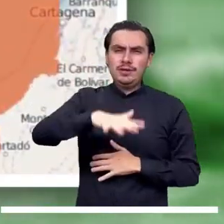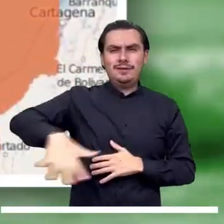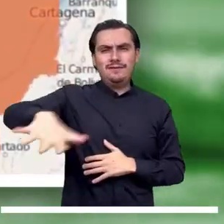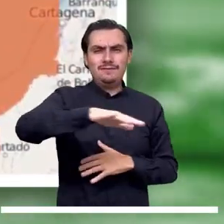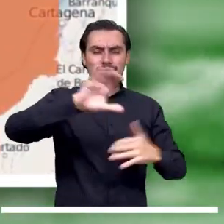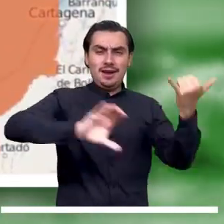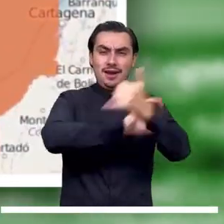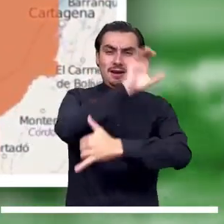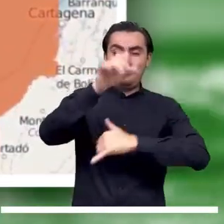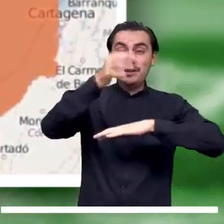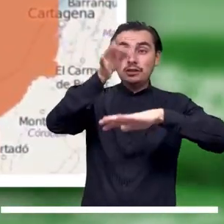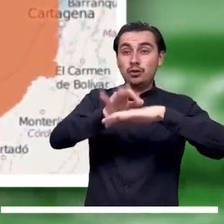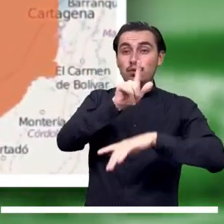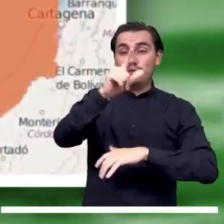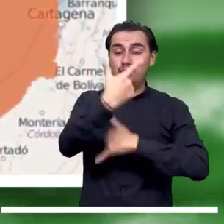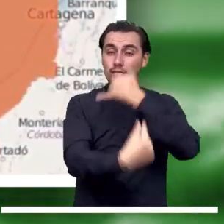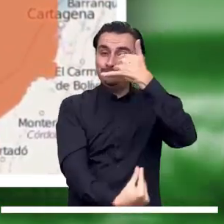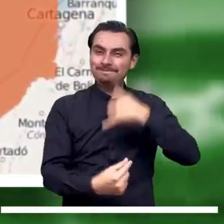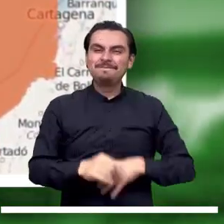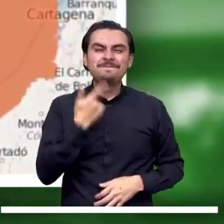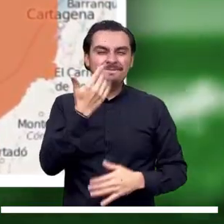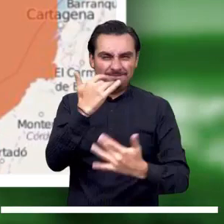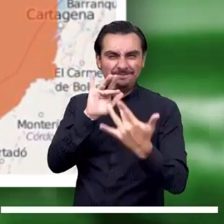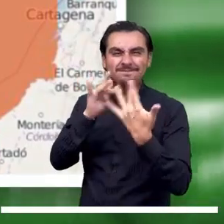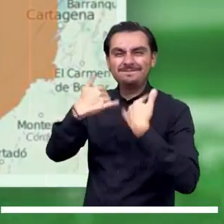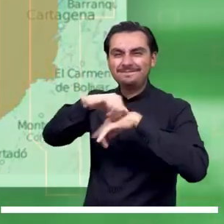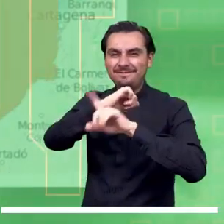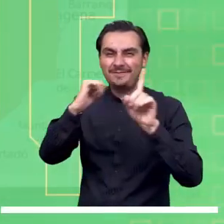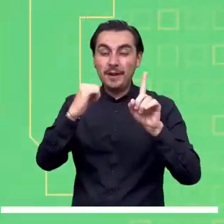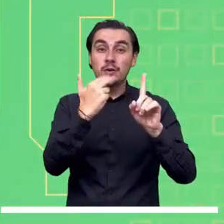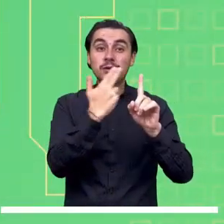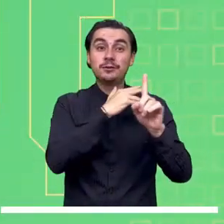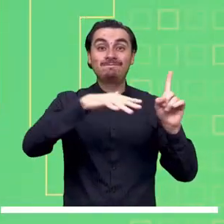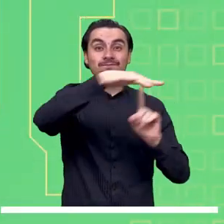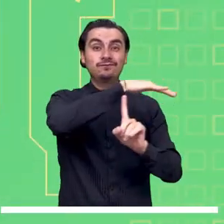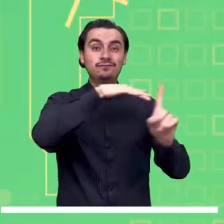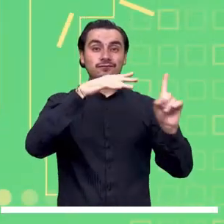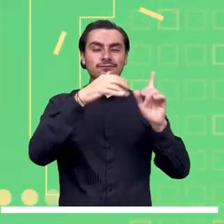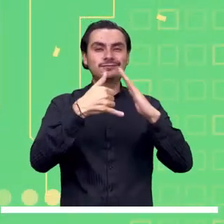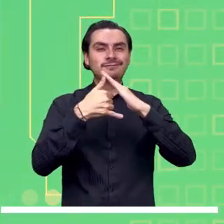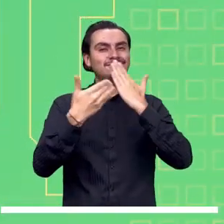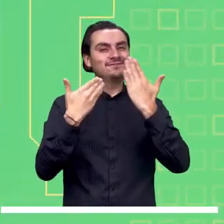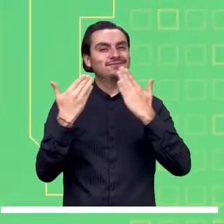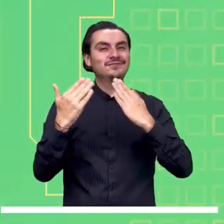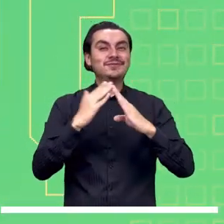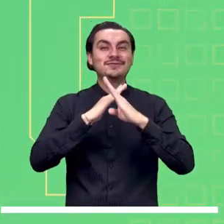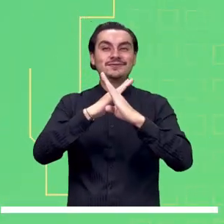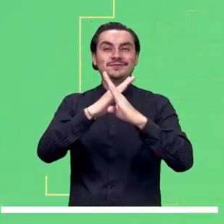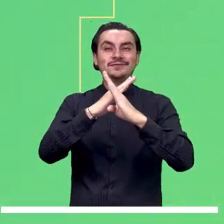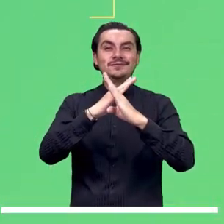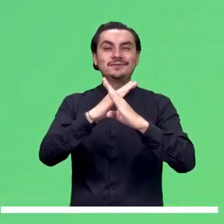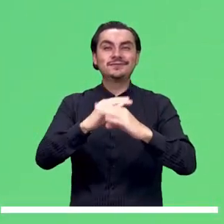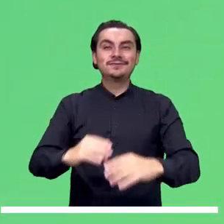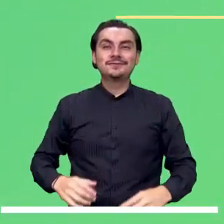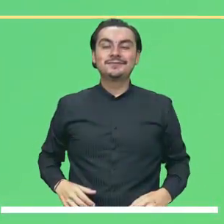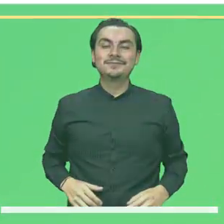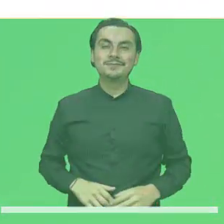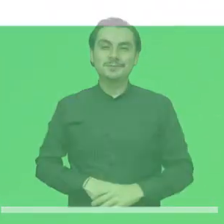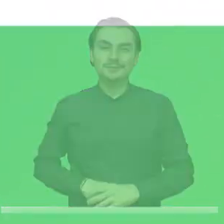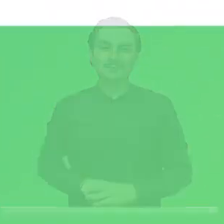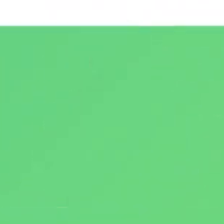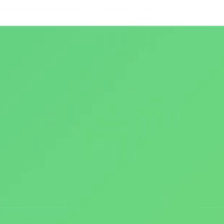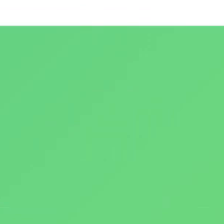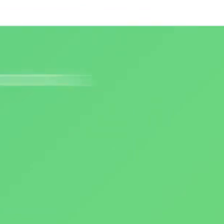tiempo lluvioso en el centro y occidente del Mar Caribe colombiano. Síguenos en nuestras redes sociales. Nuestro